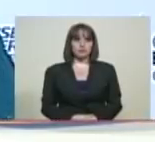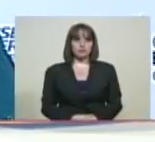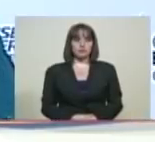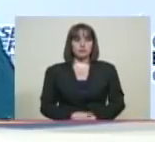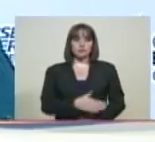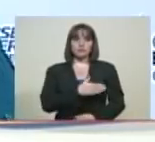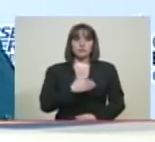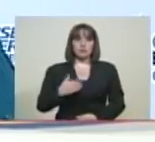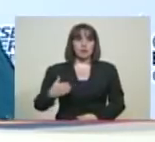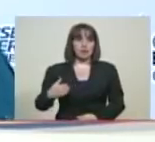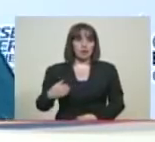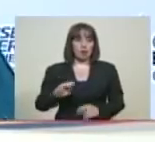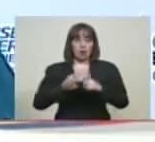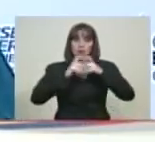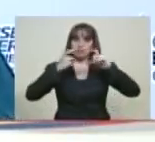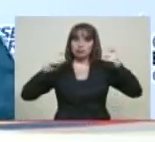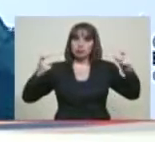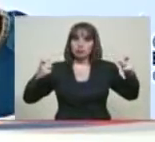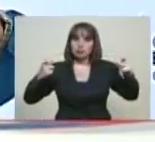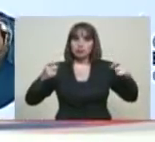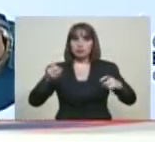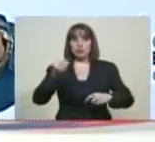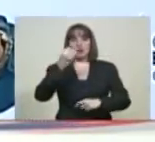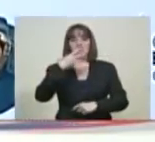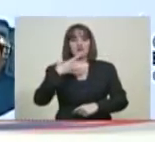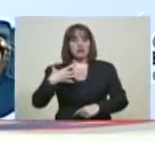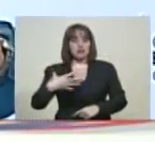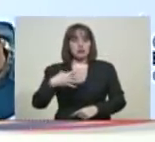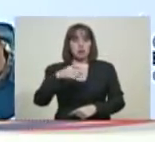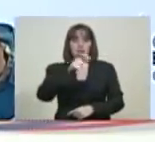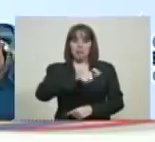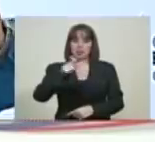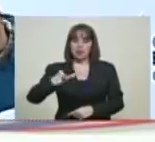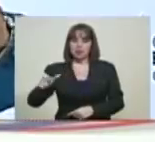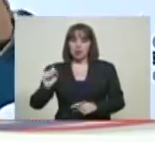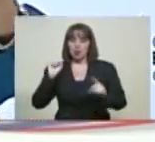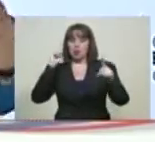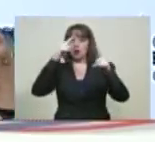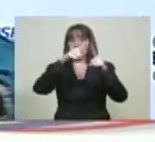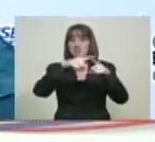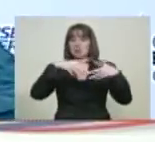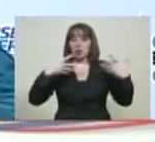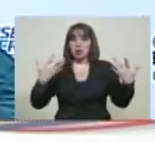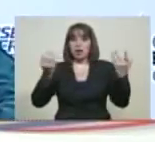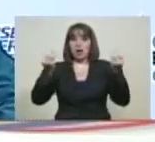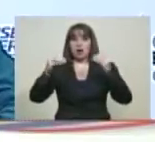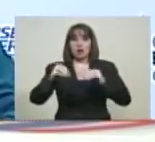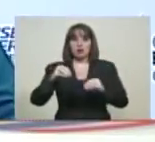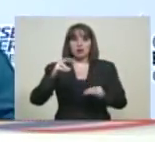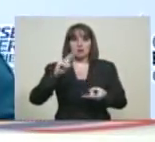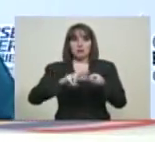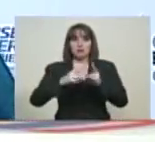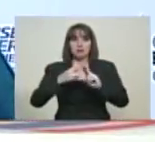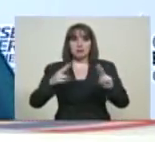quiero amplios beneficios con un objetivo un acuerdo de paz